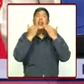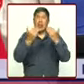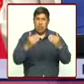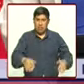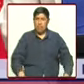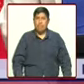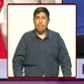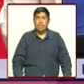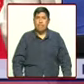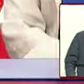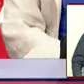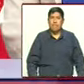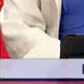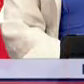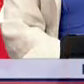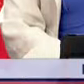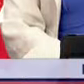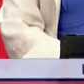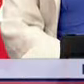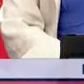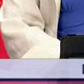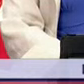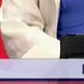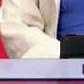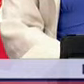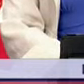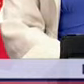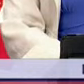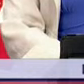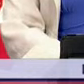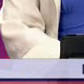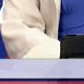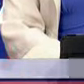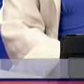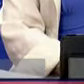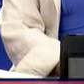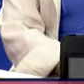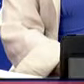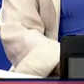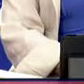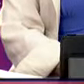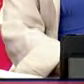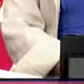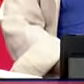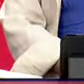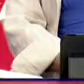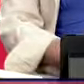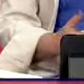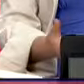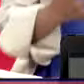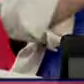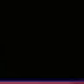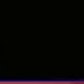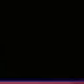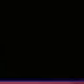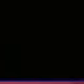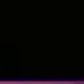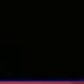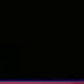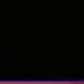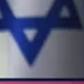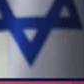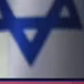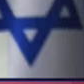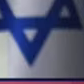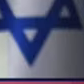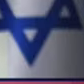oportunidad. No, por favor, ustedes las gracias, que estén muy bien. Gracias, el boliviano Kevin Laura dándonos esta explicación de cómo han vivido